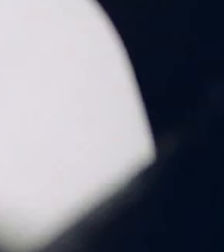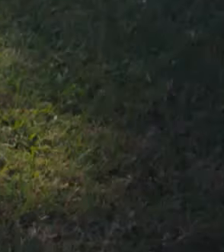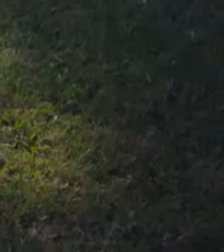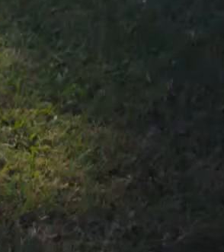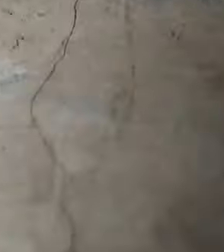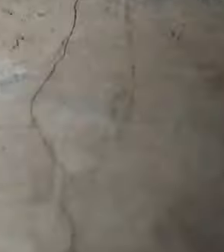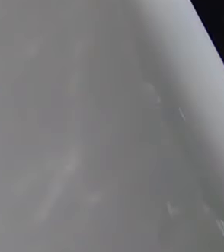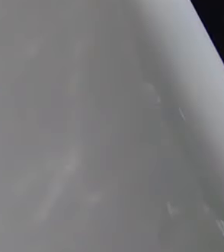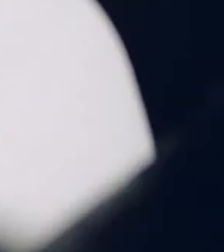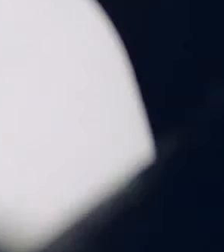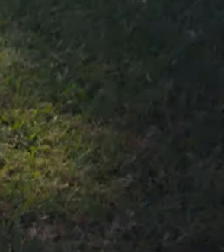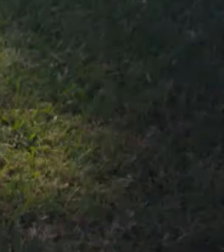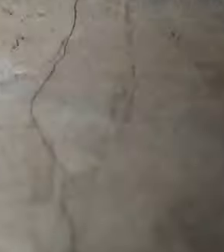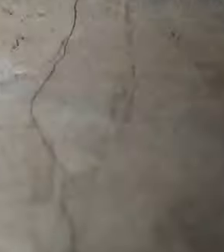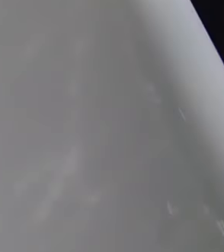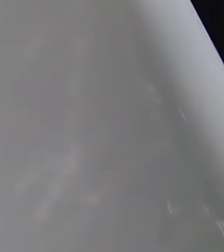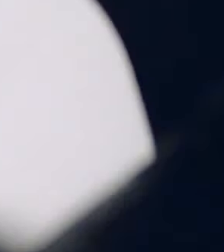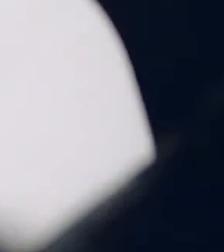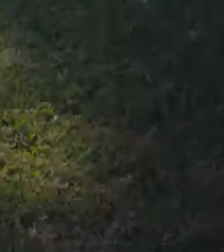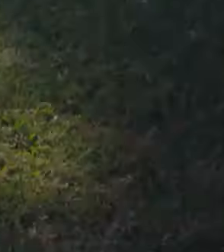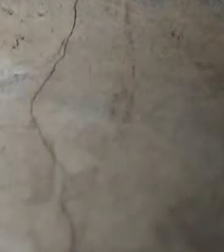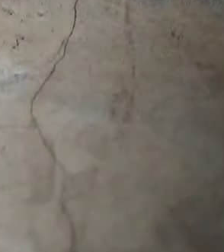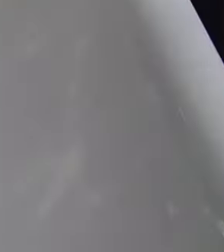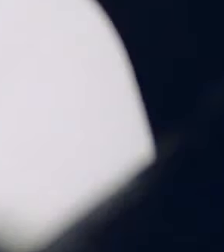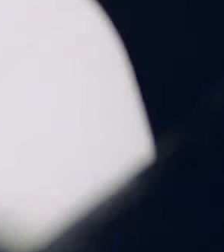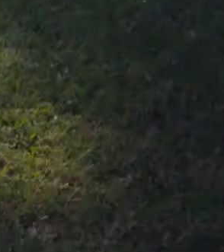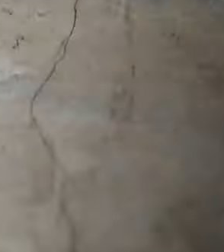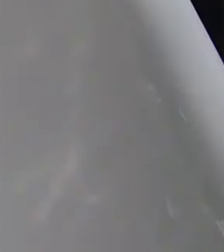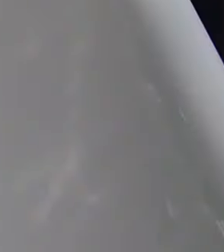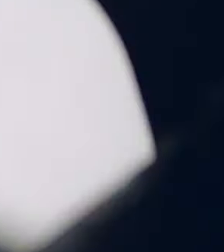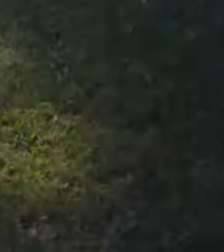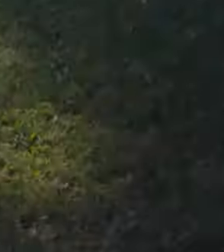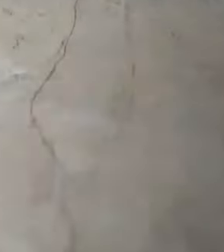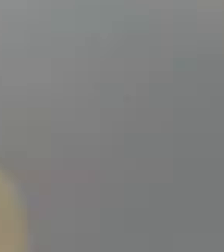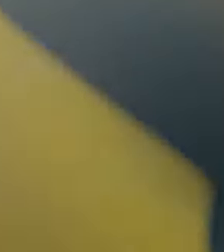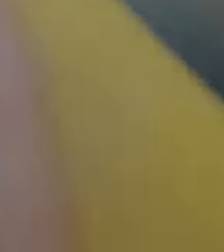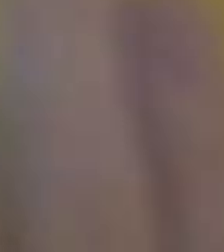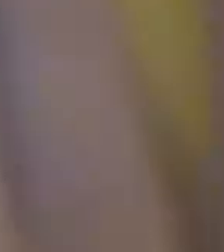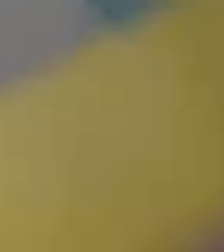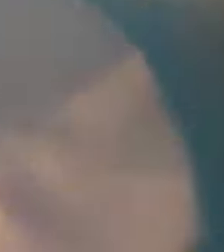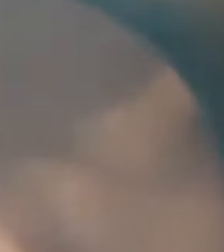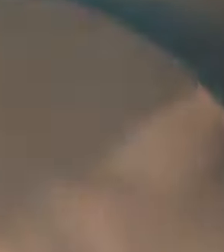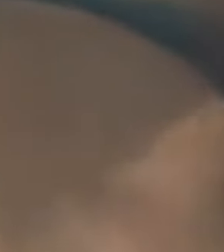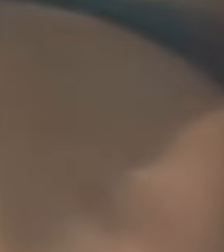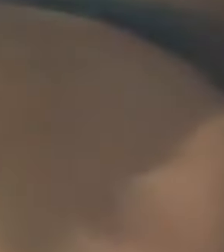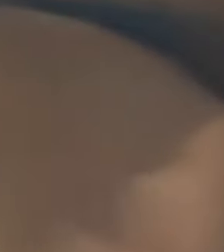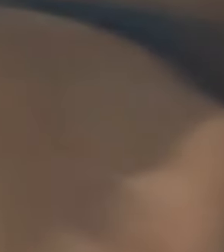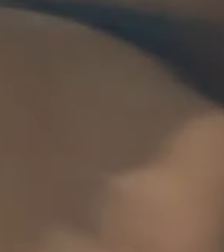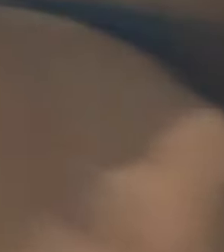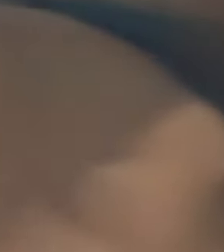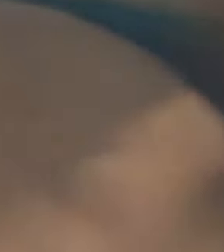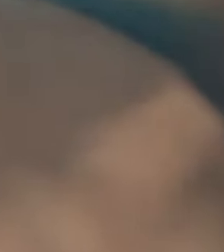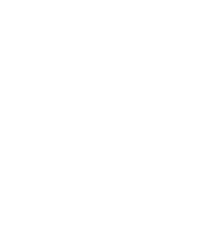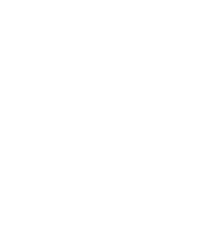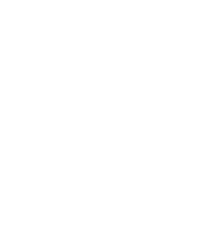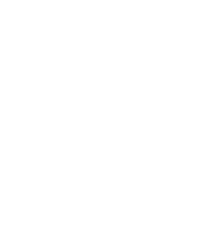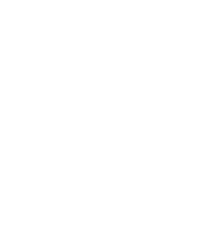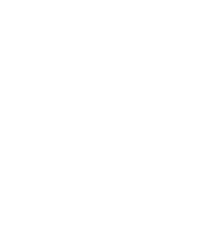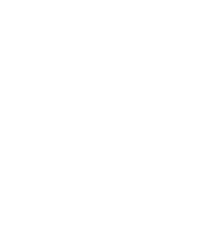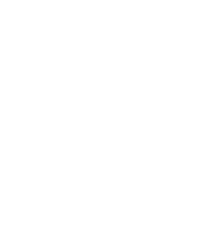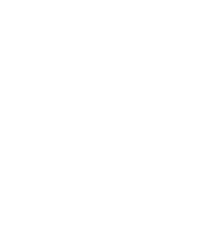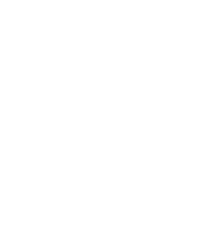Un montón. Es sorprendente todo lo que rinde una sola botella de Cif Crema. Revela la belleza de tus objetos una y otra vez. Chau, gastar